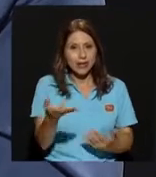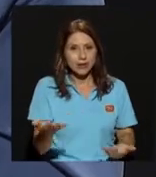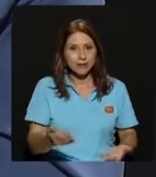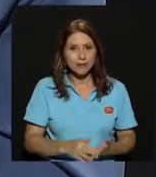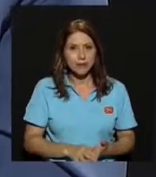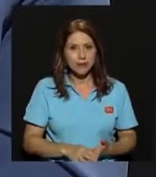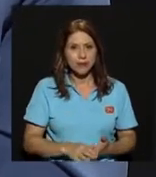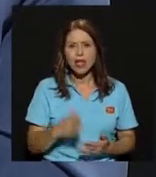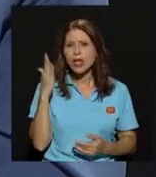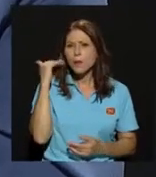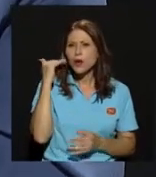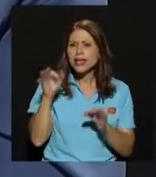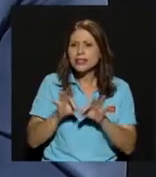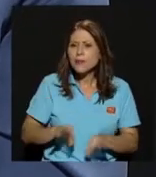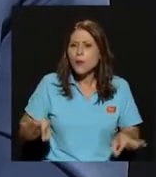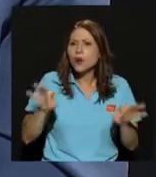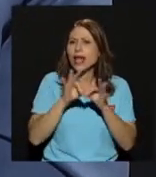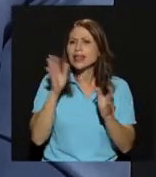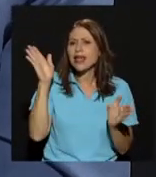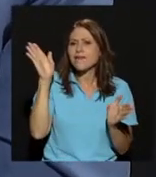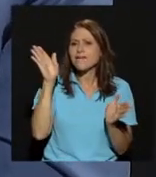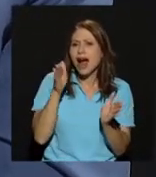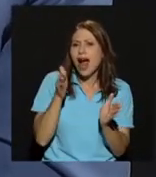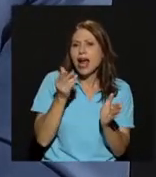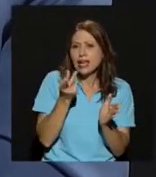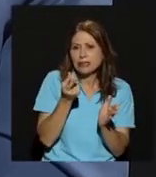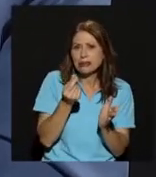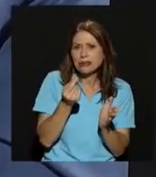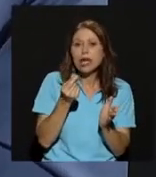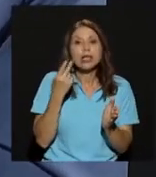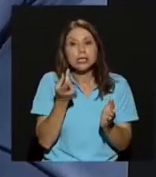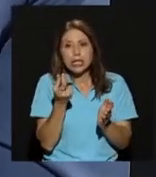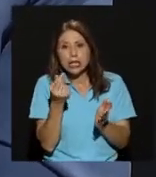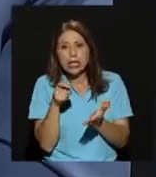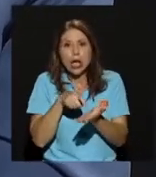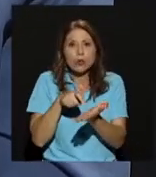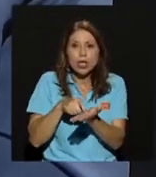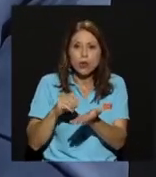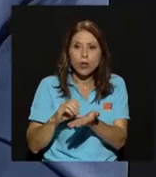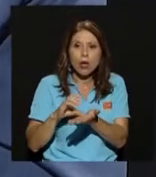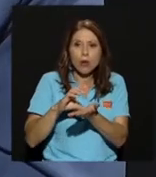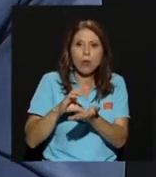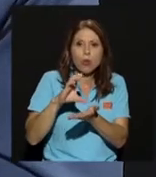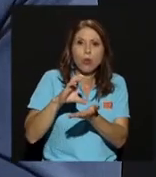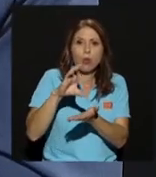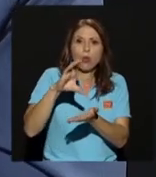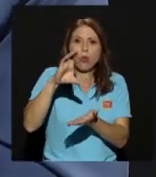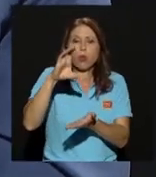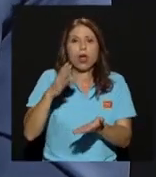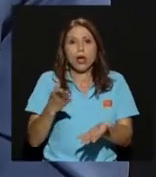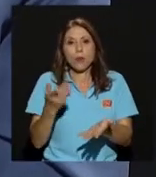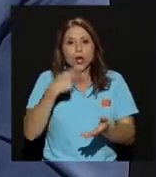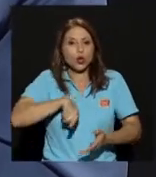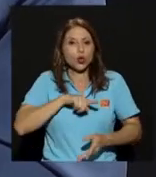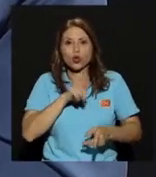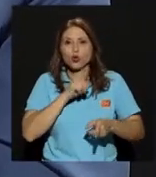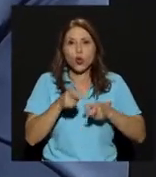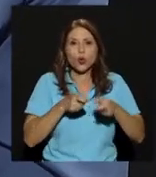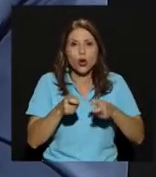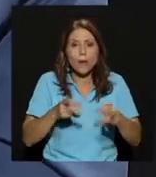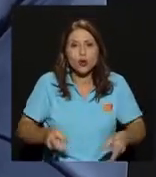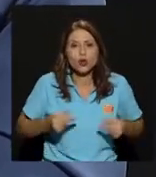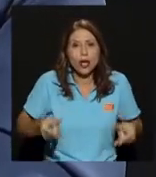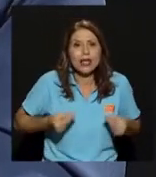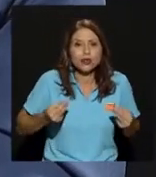y por qué es importante bajarlo bueno porque si el déficit sigue creciendo porque la deuda sigue creciendo porque no controlamos los gastos o no generamos más